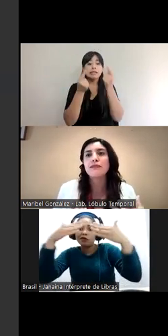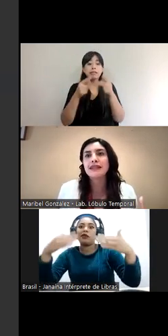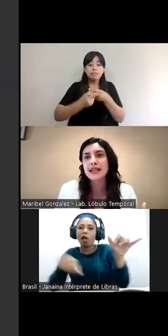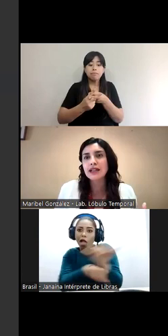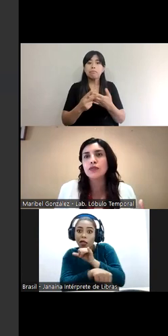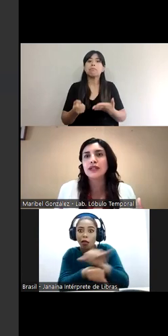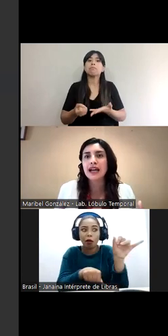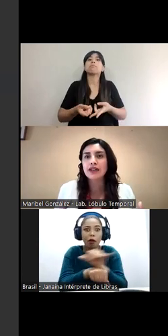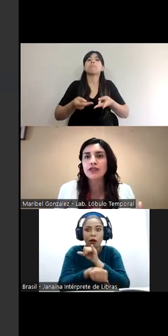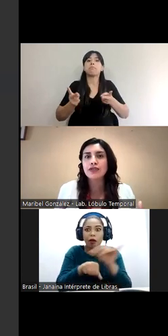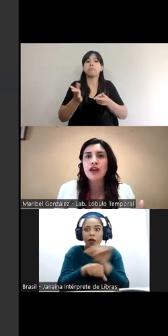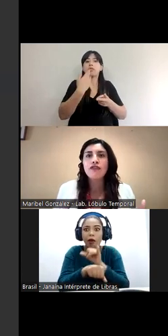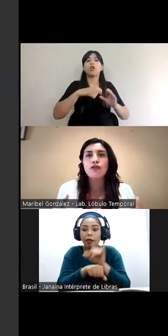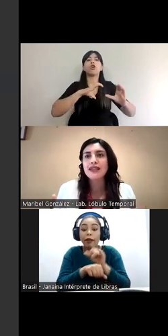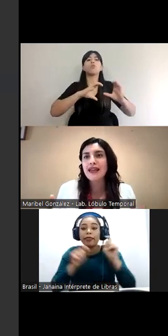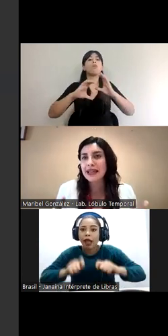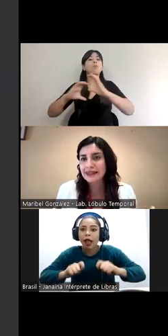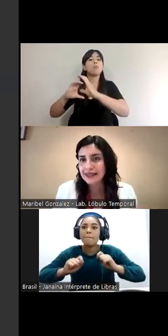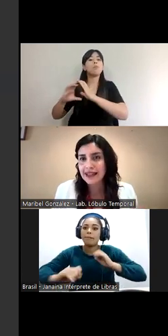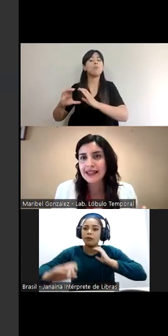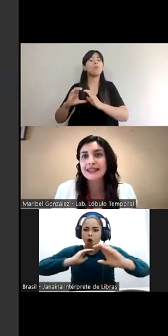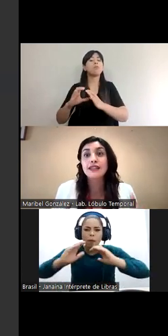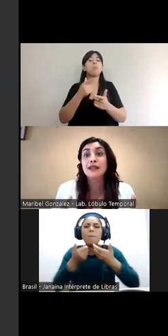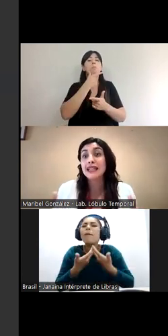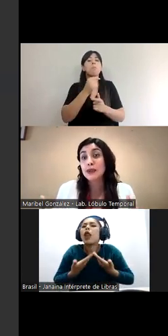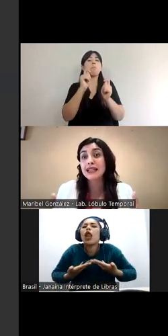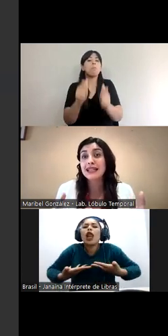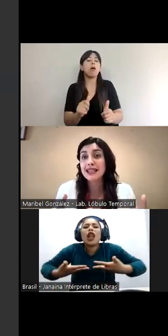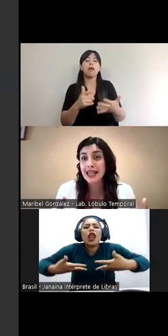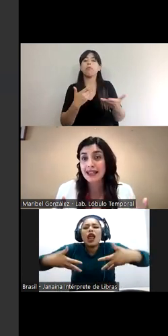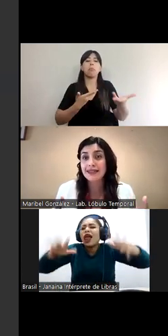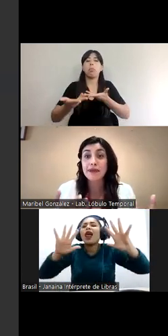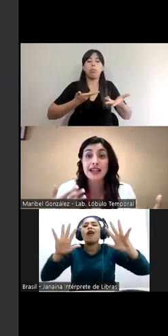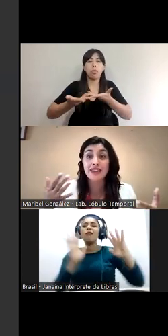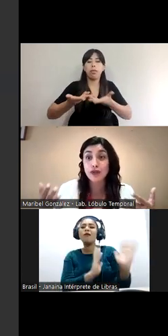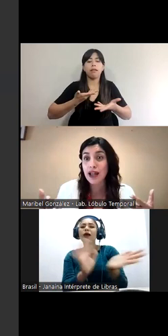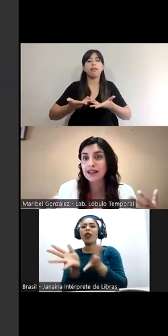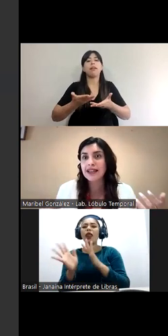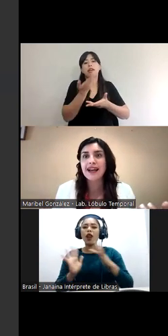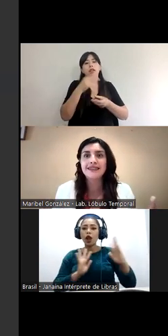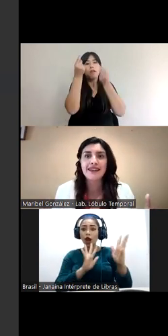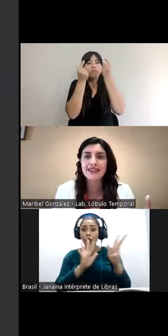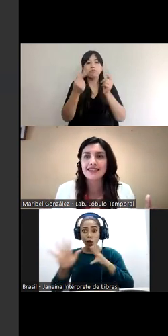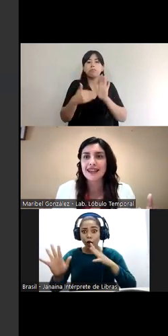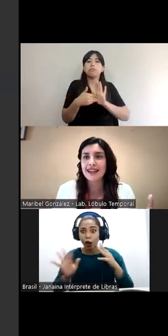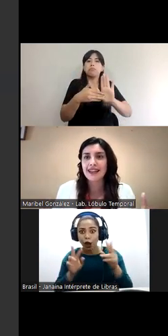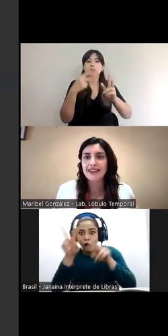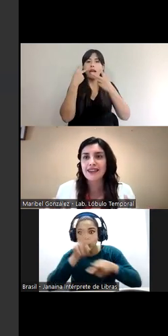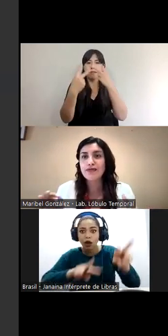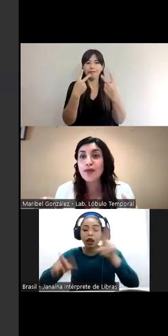nos permitieran comunicarnos fluidamente, transmitir nuestras ideas de manera visual a través